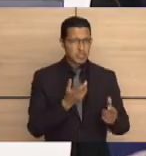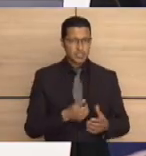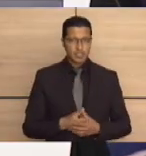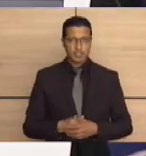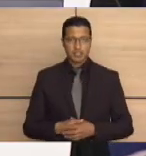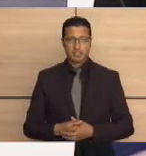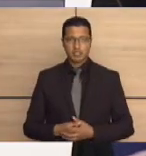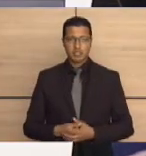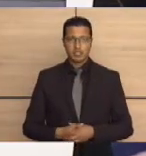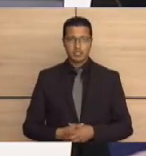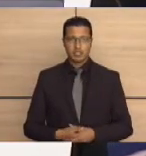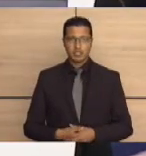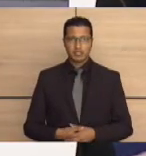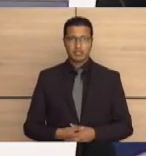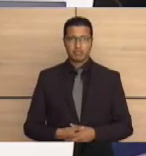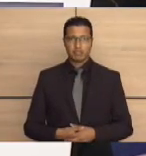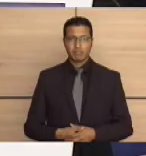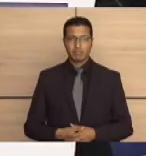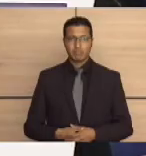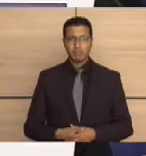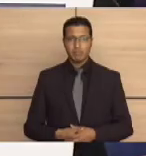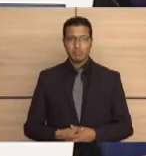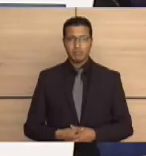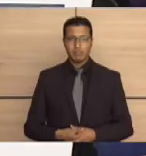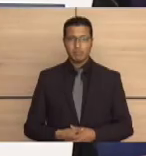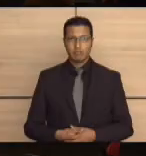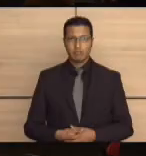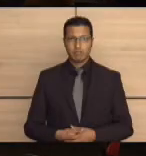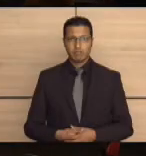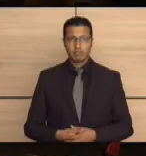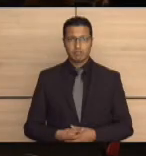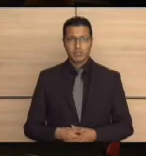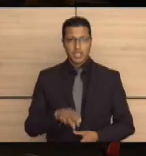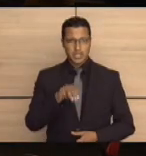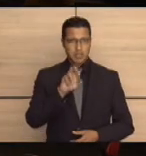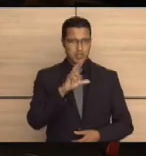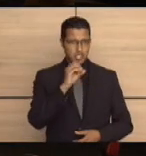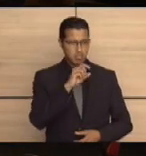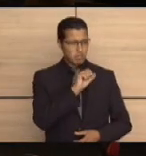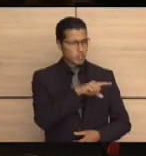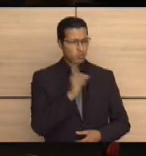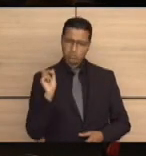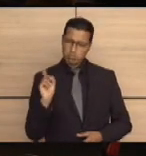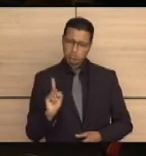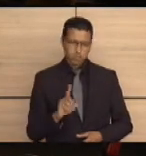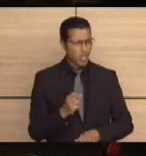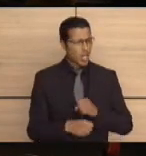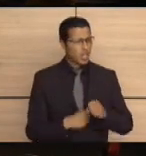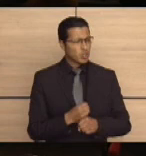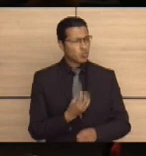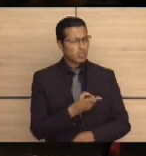Marco es el hijo, Marco. ¿Dónde está Marcos? A ver, Marcos, yo le pregunto cosas. ¿Cuánto tiempo llevas tocando eso?